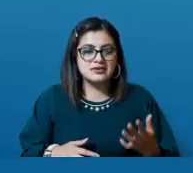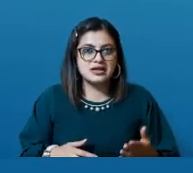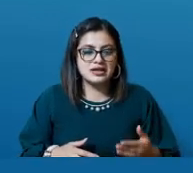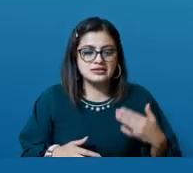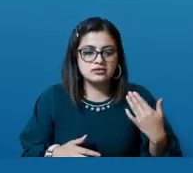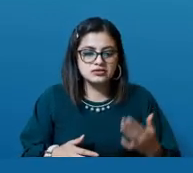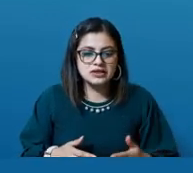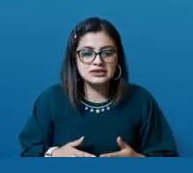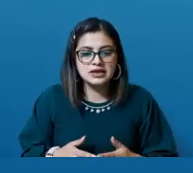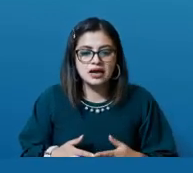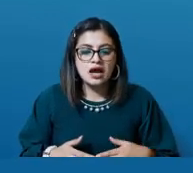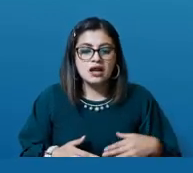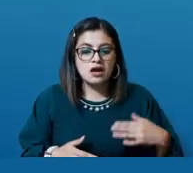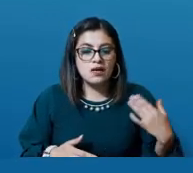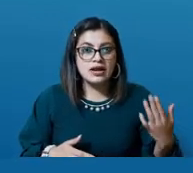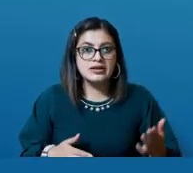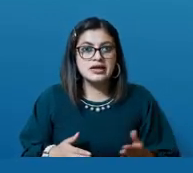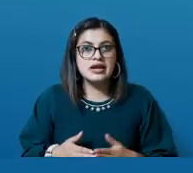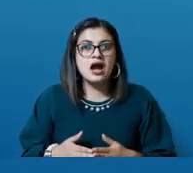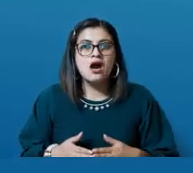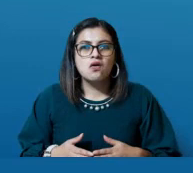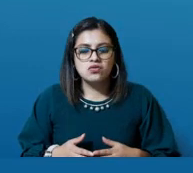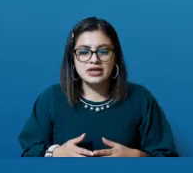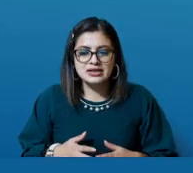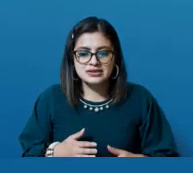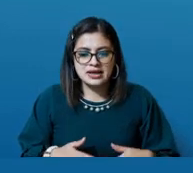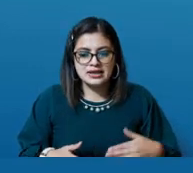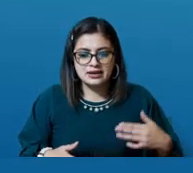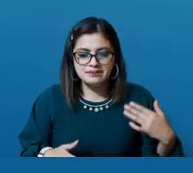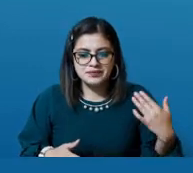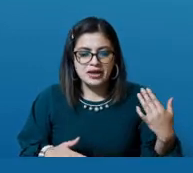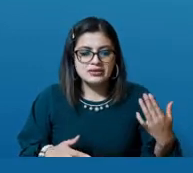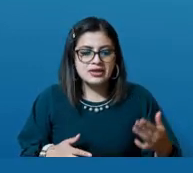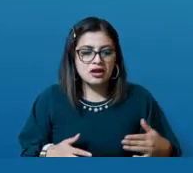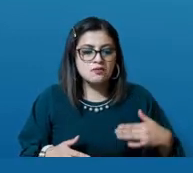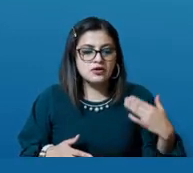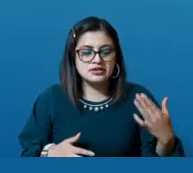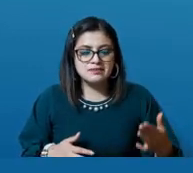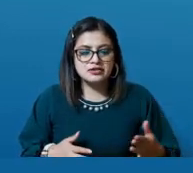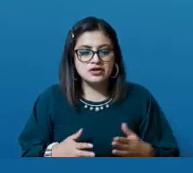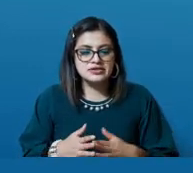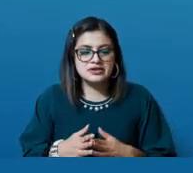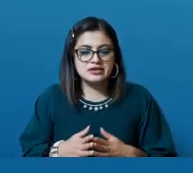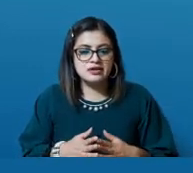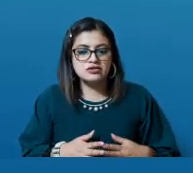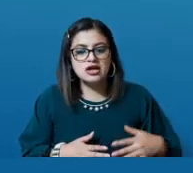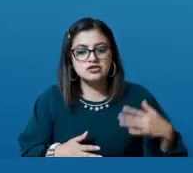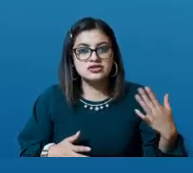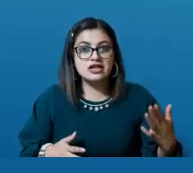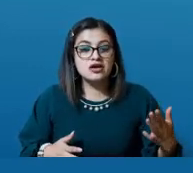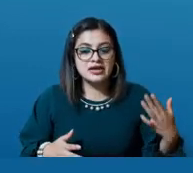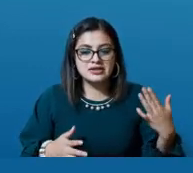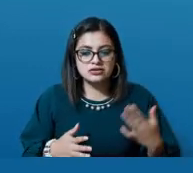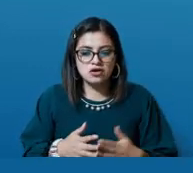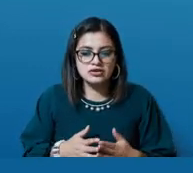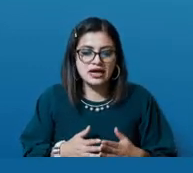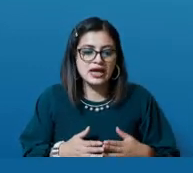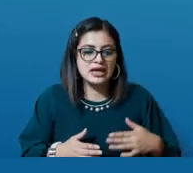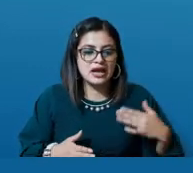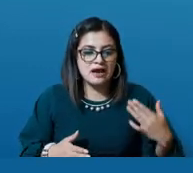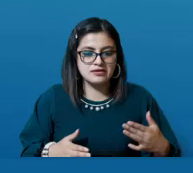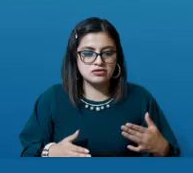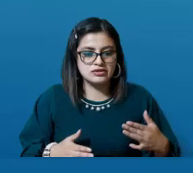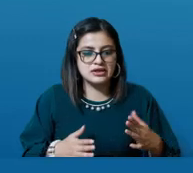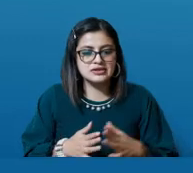a determinadas circunstancias, la cual genera una serie de comportamientos y sentimientos asociados que se